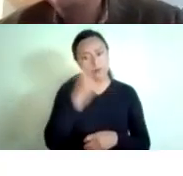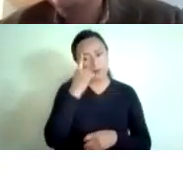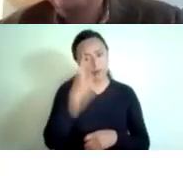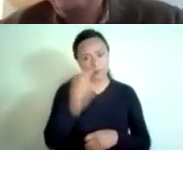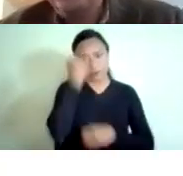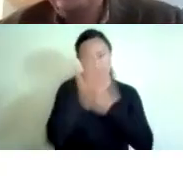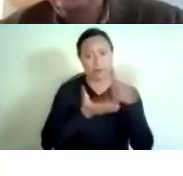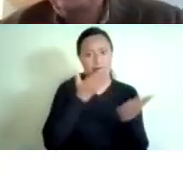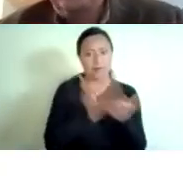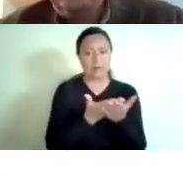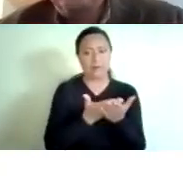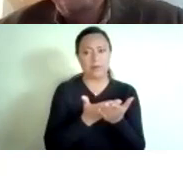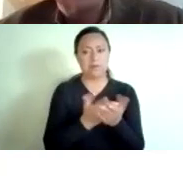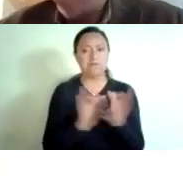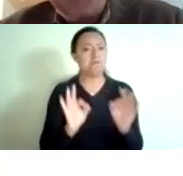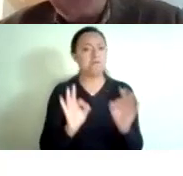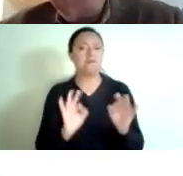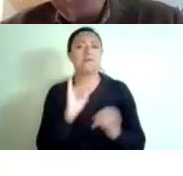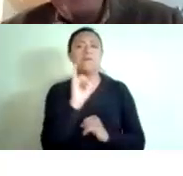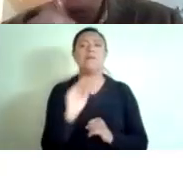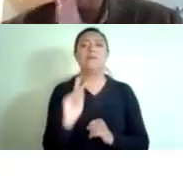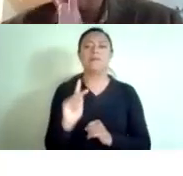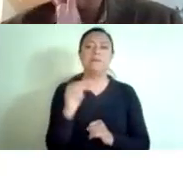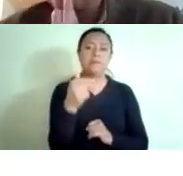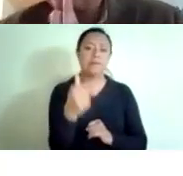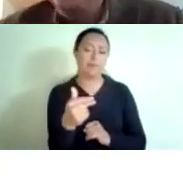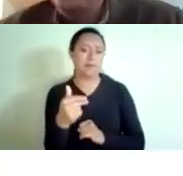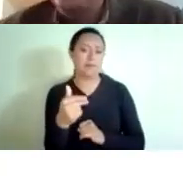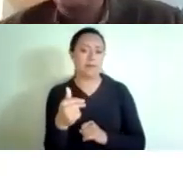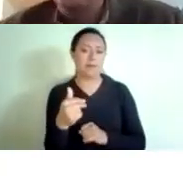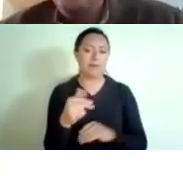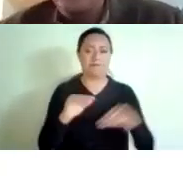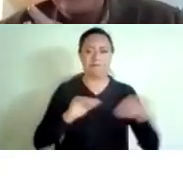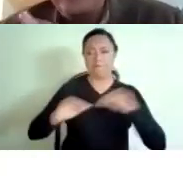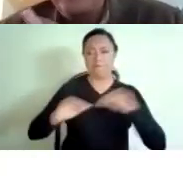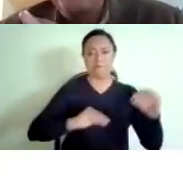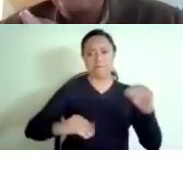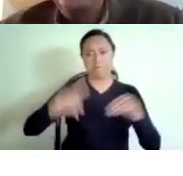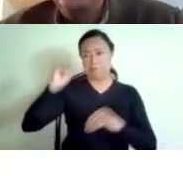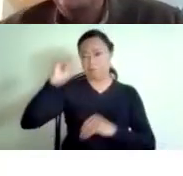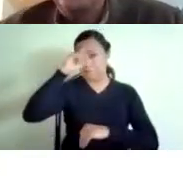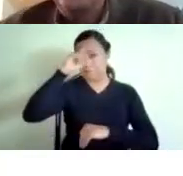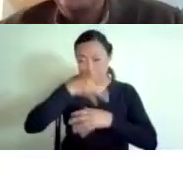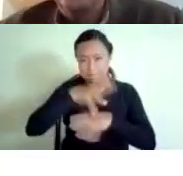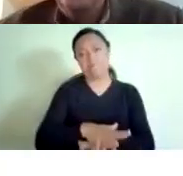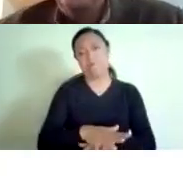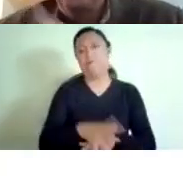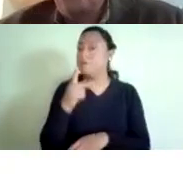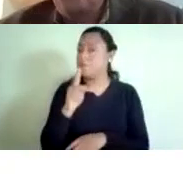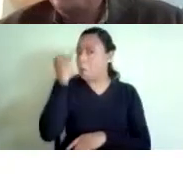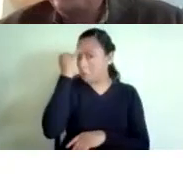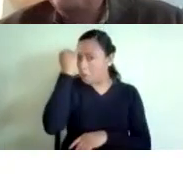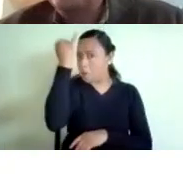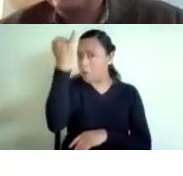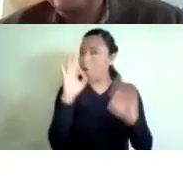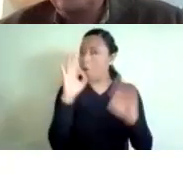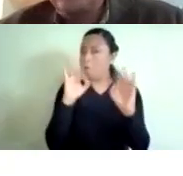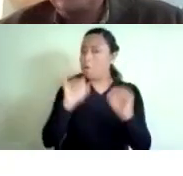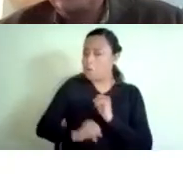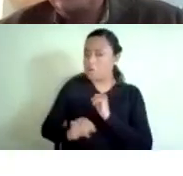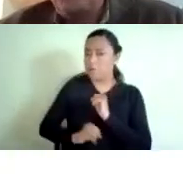entra, pero para hacer la acusación de la persona y hace su trabajo de fiscal, pero no le califica al policía la detención.